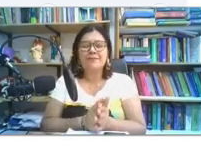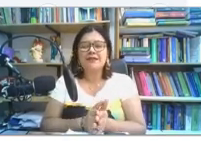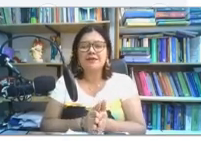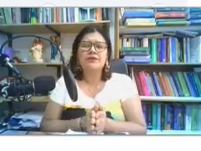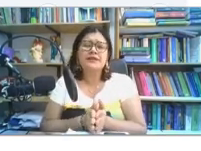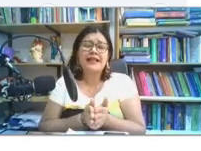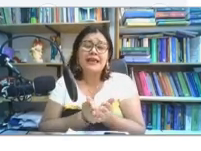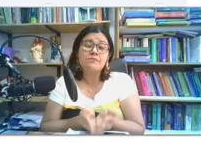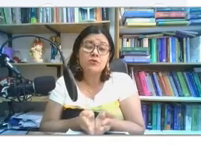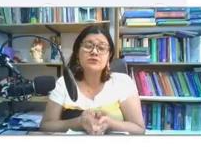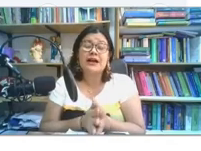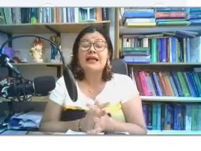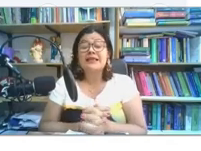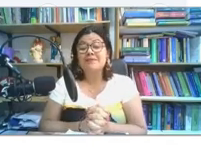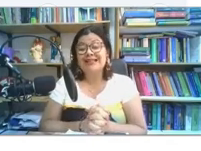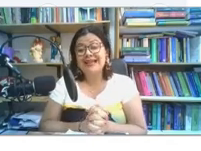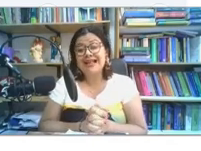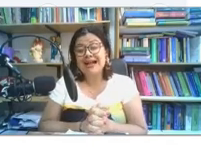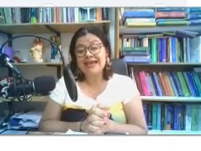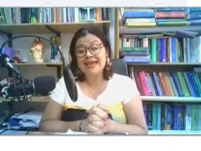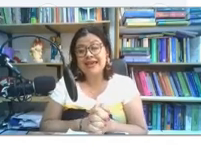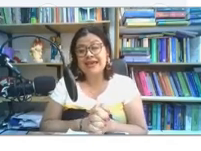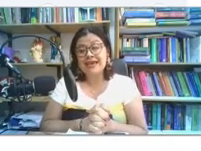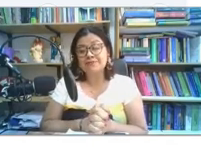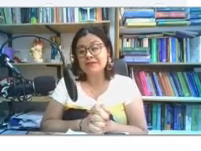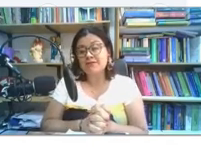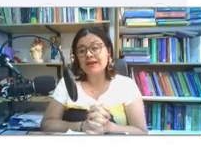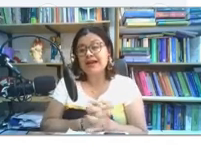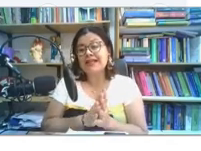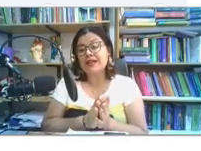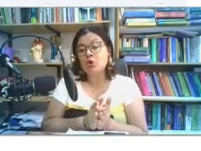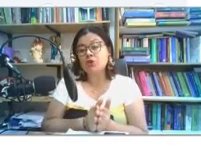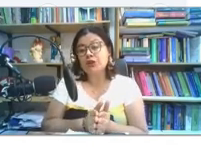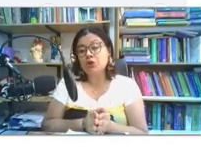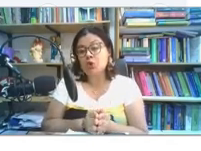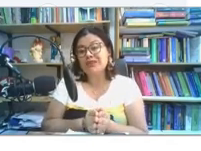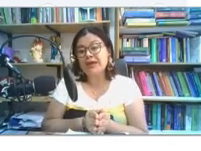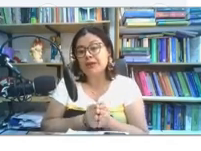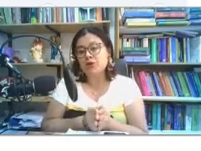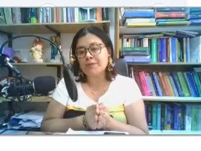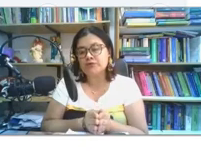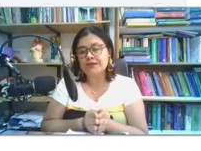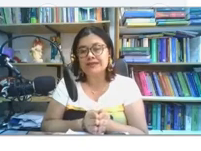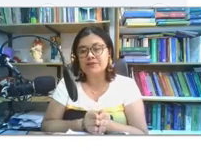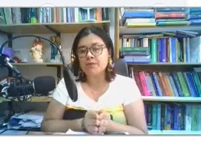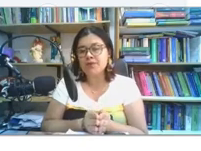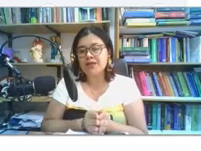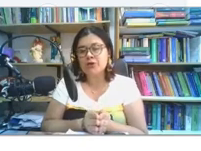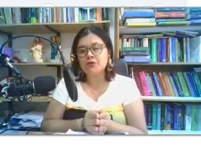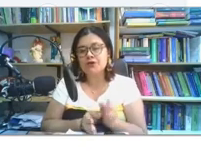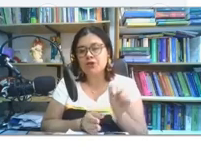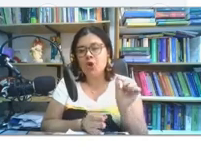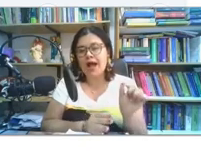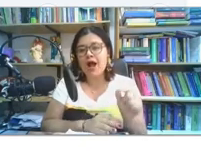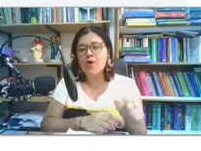emprendimiento digital que busca de manera específica general contenido de valor para ustedes el poder